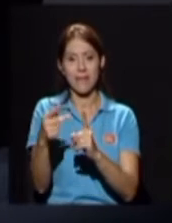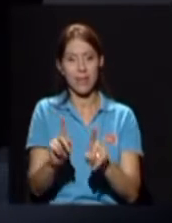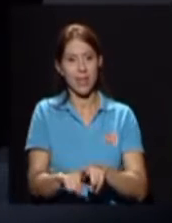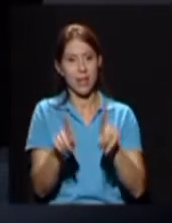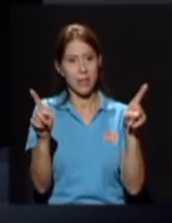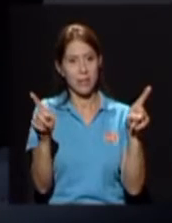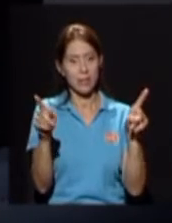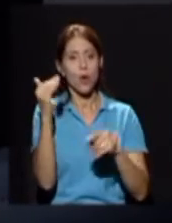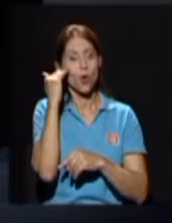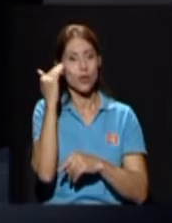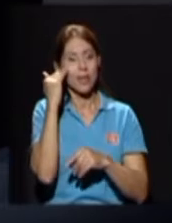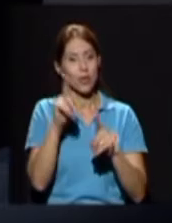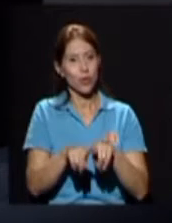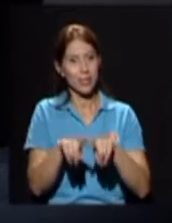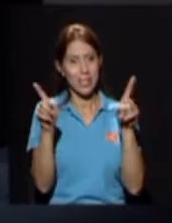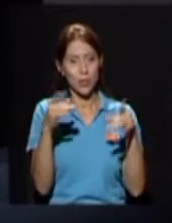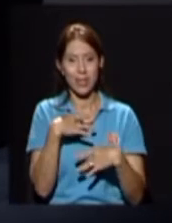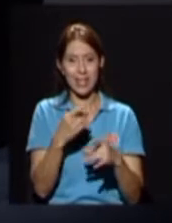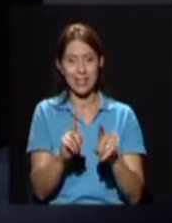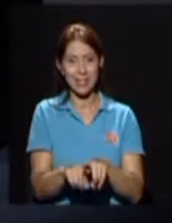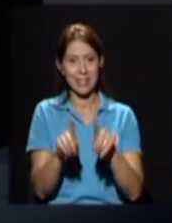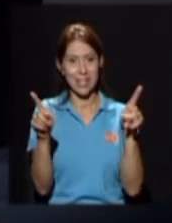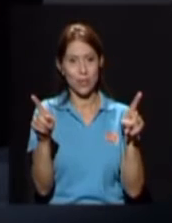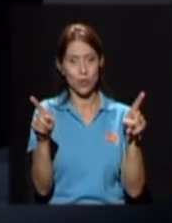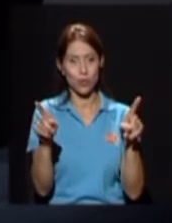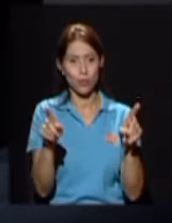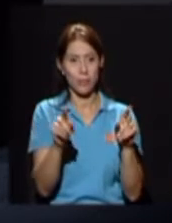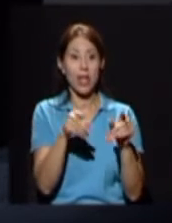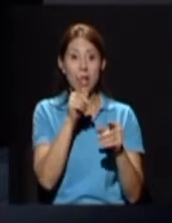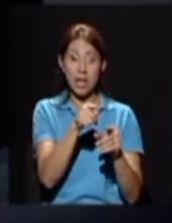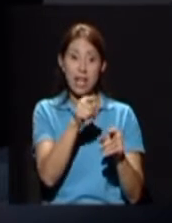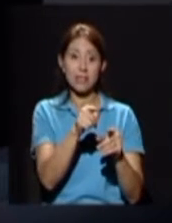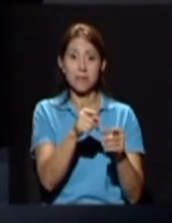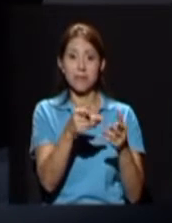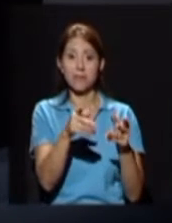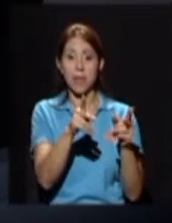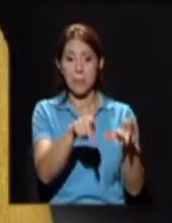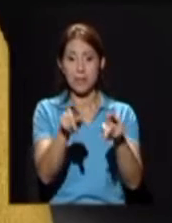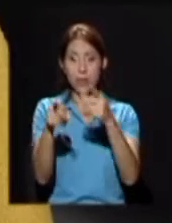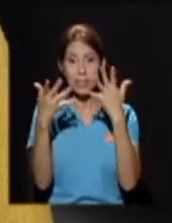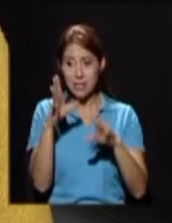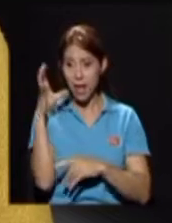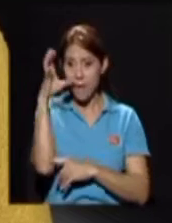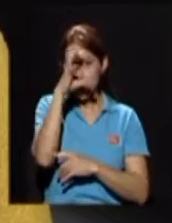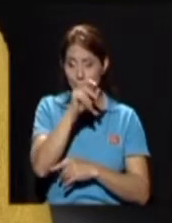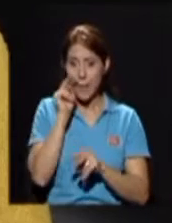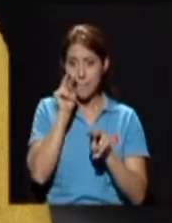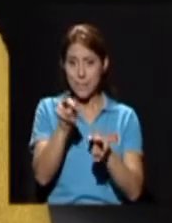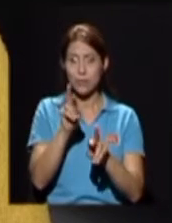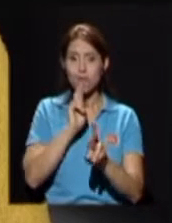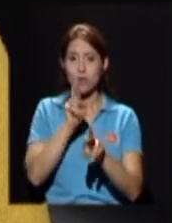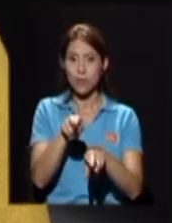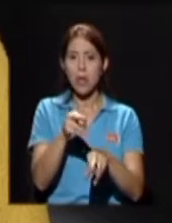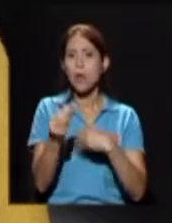conocimiento distinto, unos intereses. ¿Cómo esos dos grupos han reaccionado al informe? Bueno, creo que la difusión